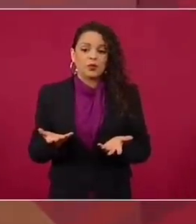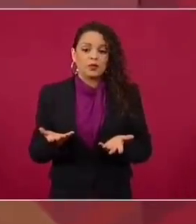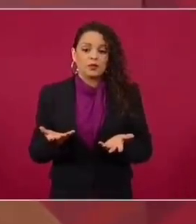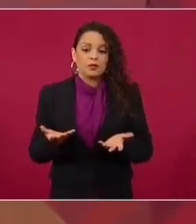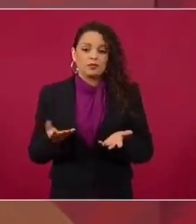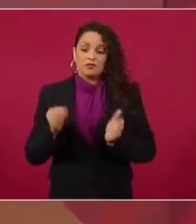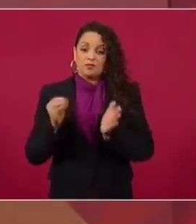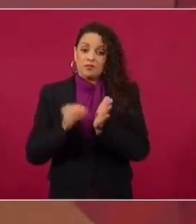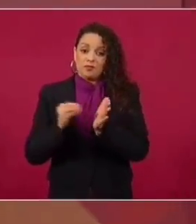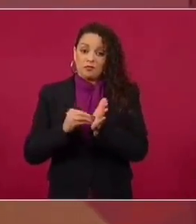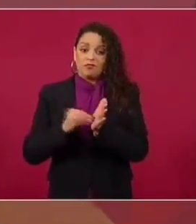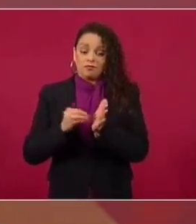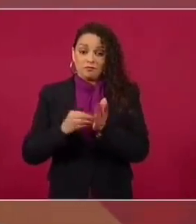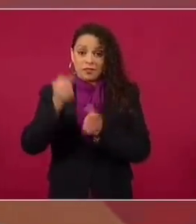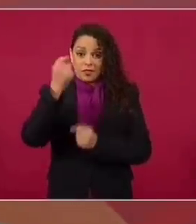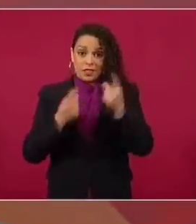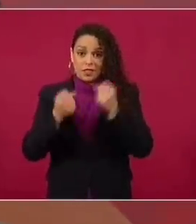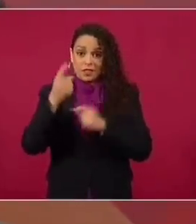vetados.